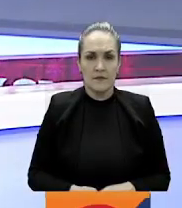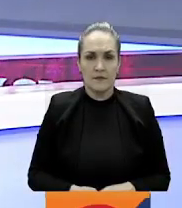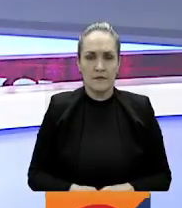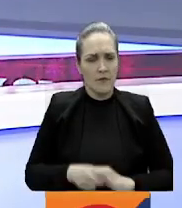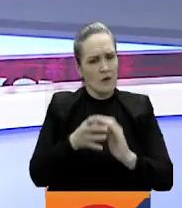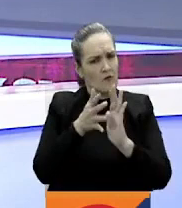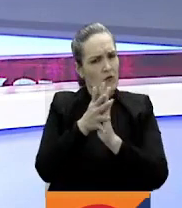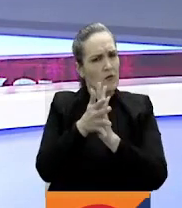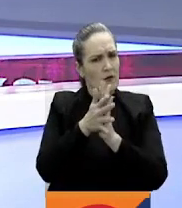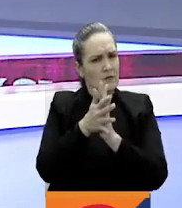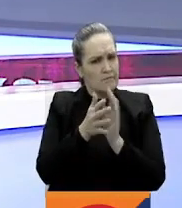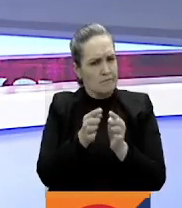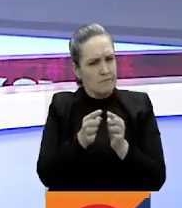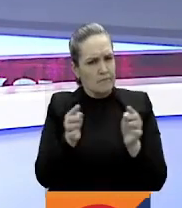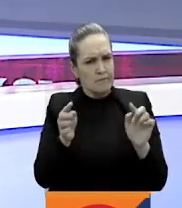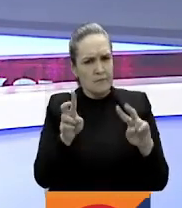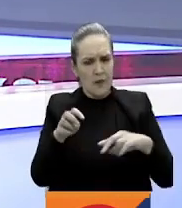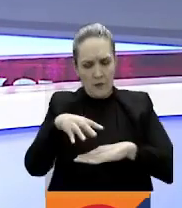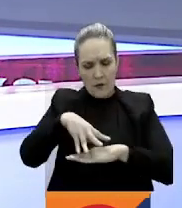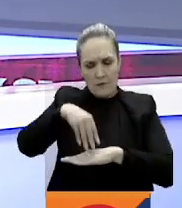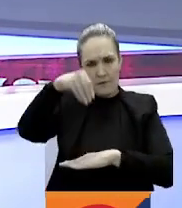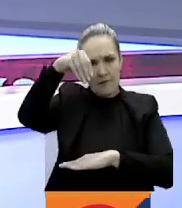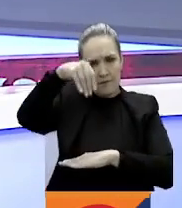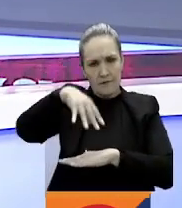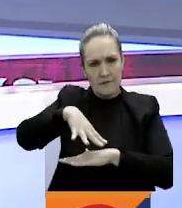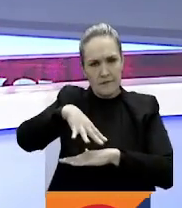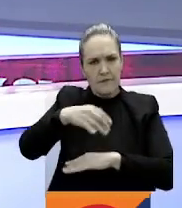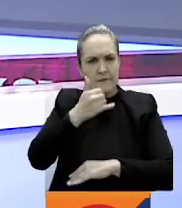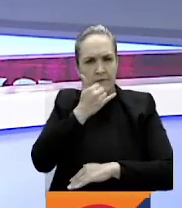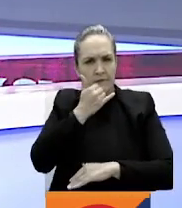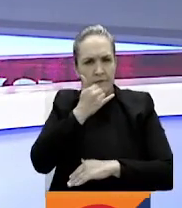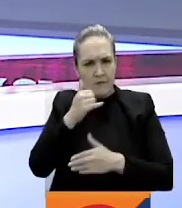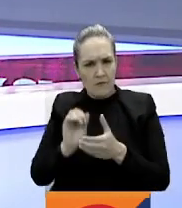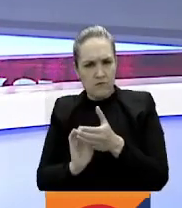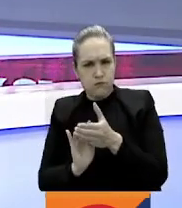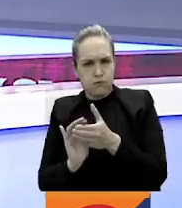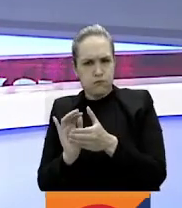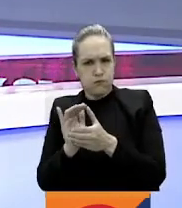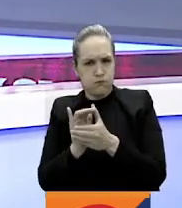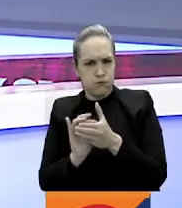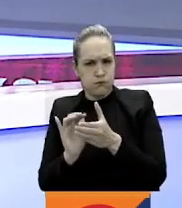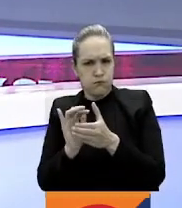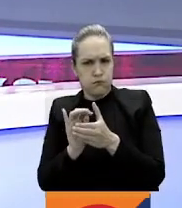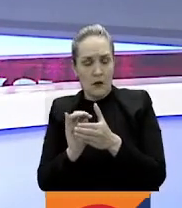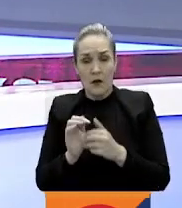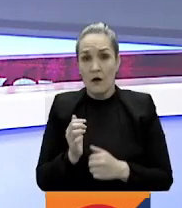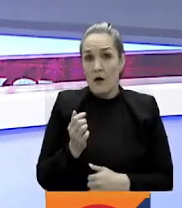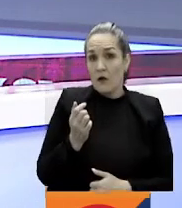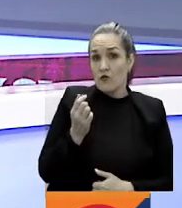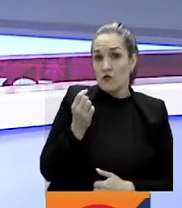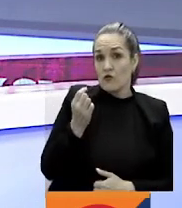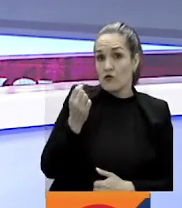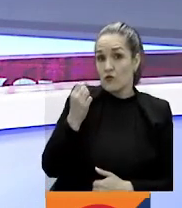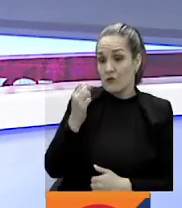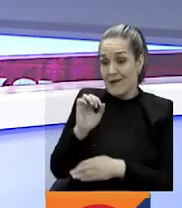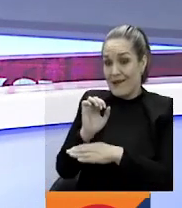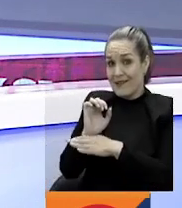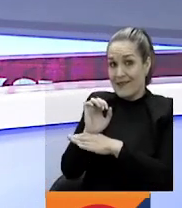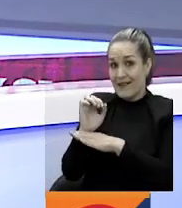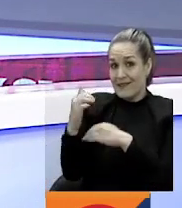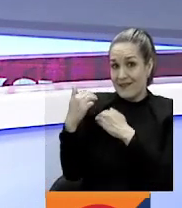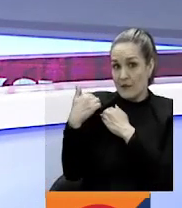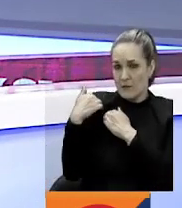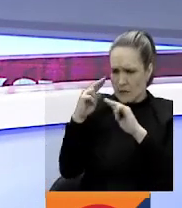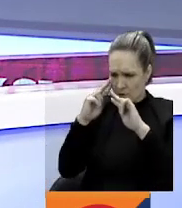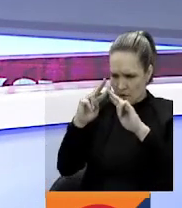Continuamos informando la situación del volcán Nevado del Ruiz. En su más reciente boletín, el Sistema Geológico mantiene la alerta naranja de la